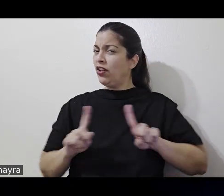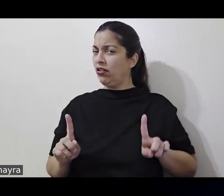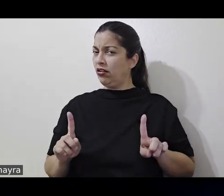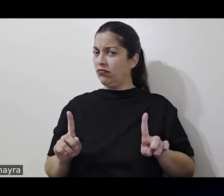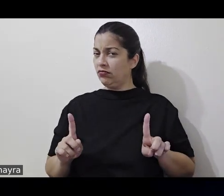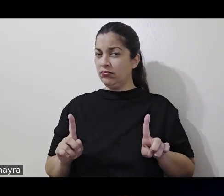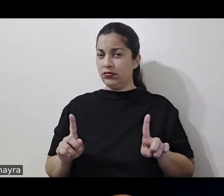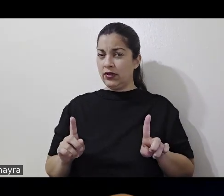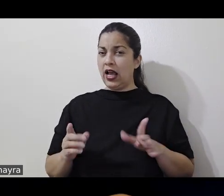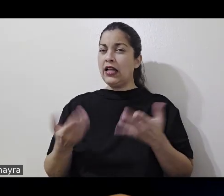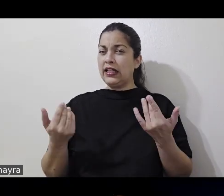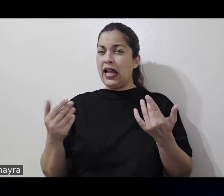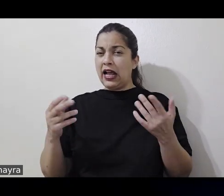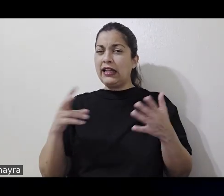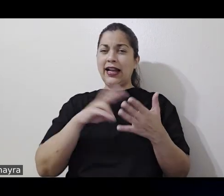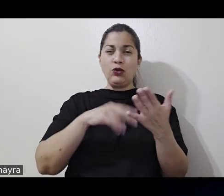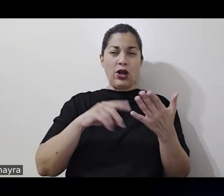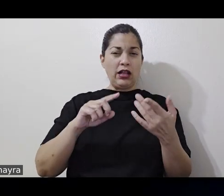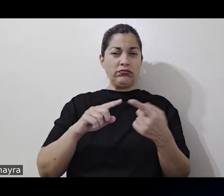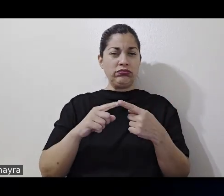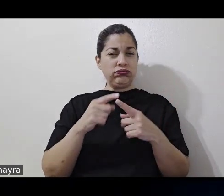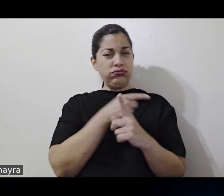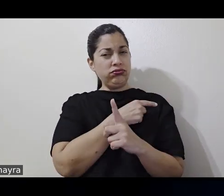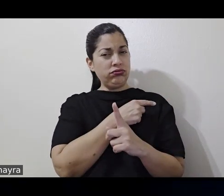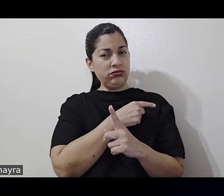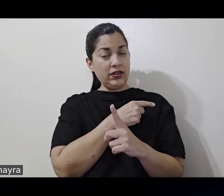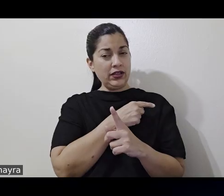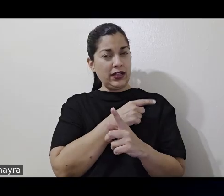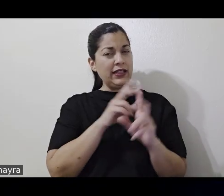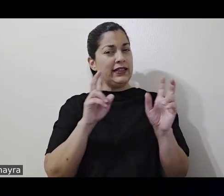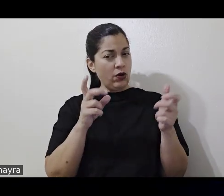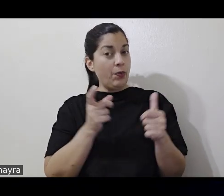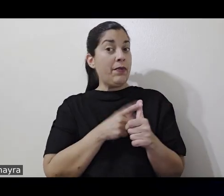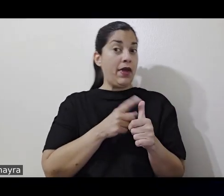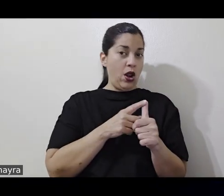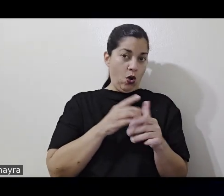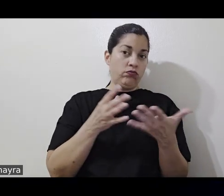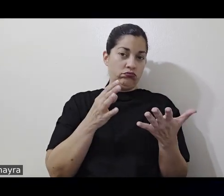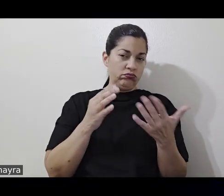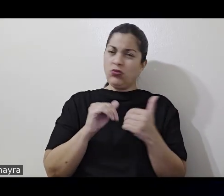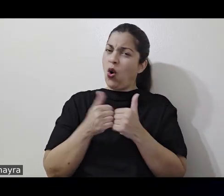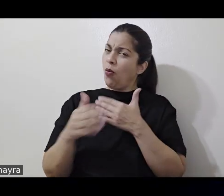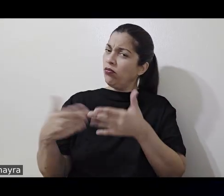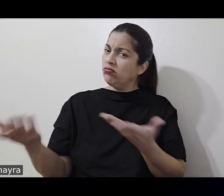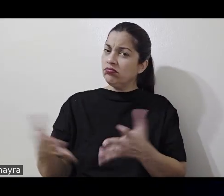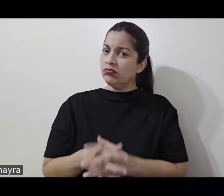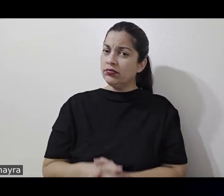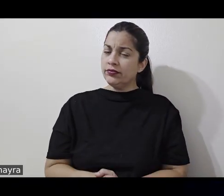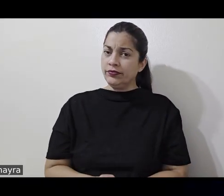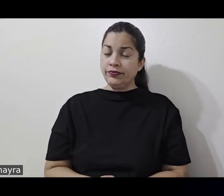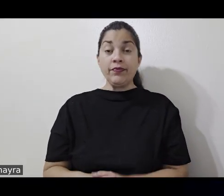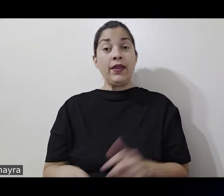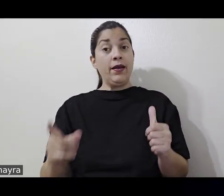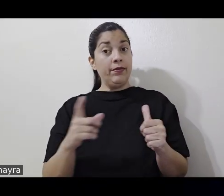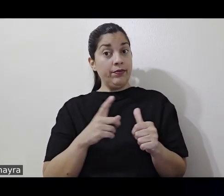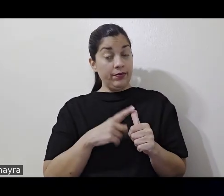Era Cultura Tergiversada. ¿Cómo llega el título de Cultura Tergiversada primero? Vamos a hablar por ahí primero. Sí, primero era porque